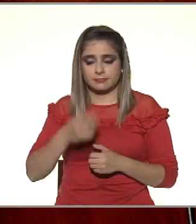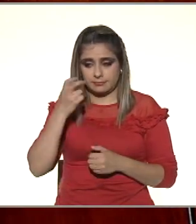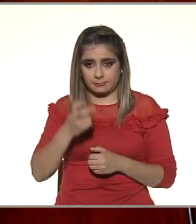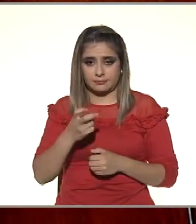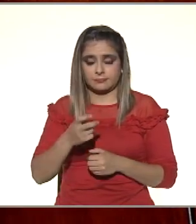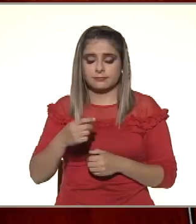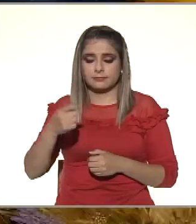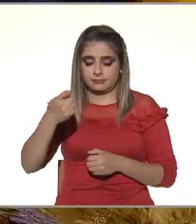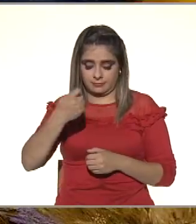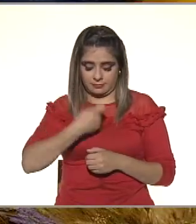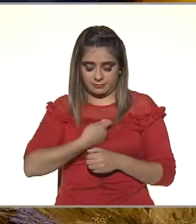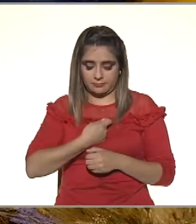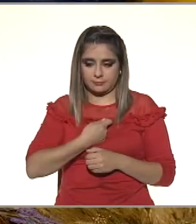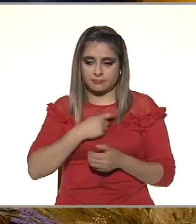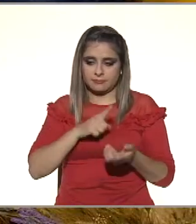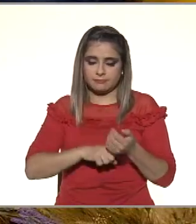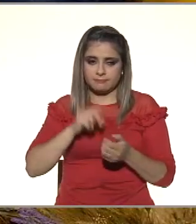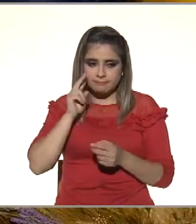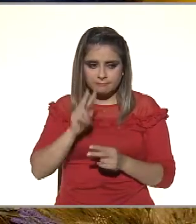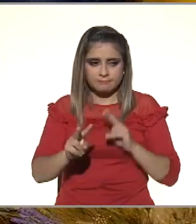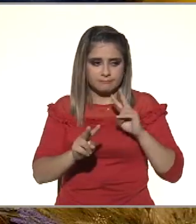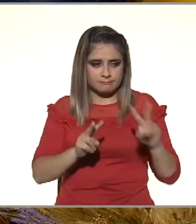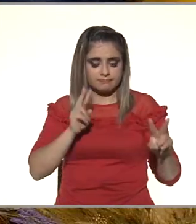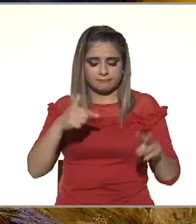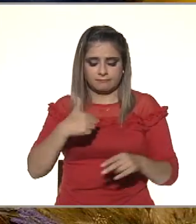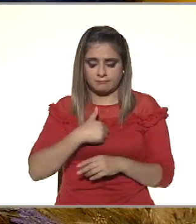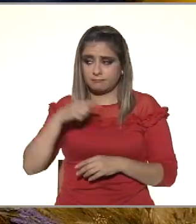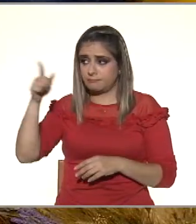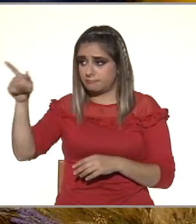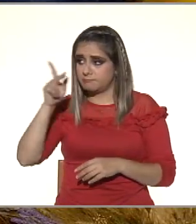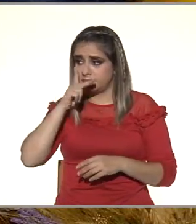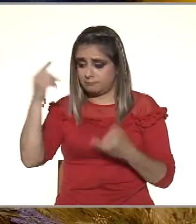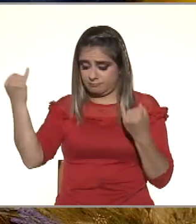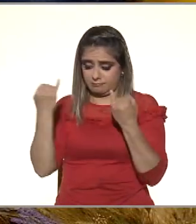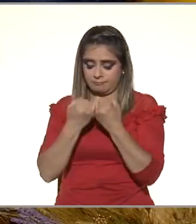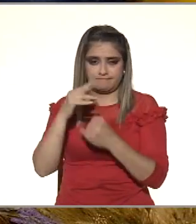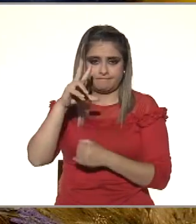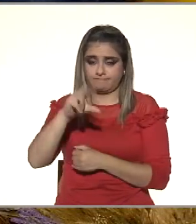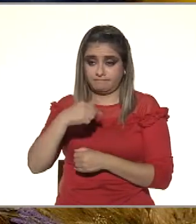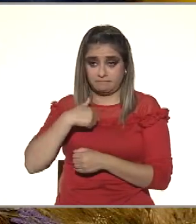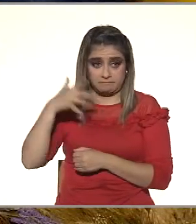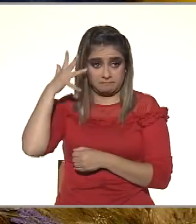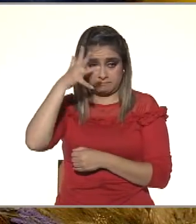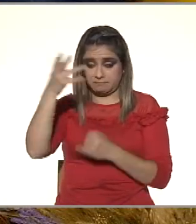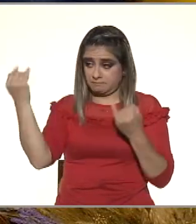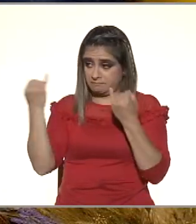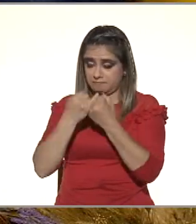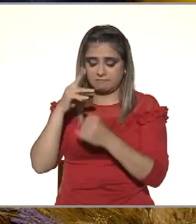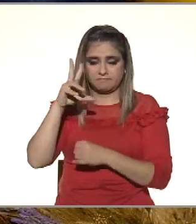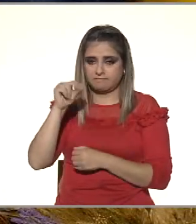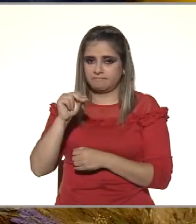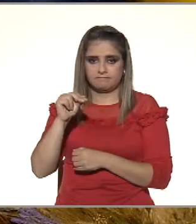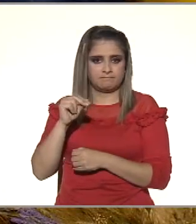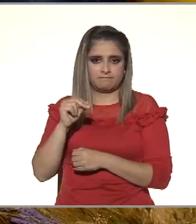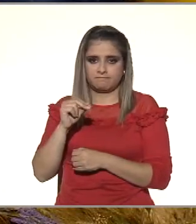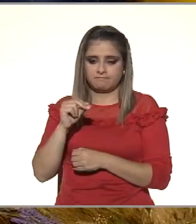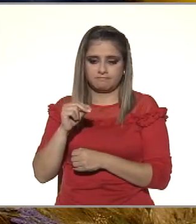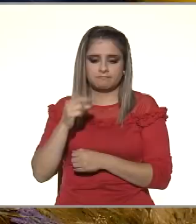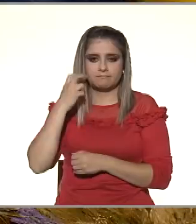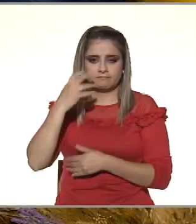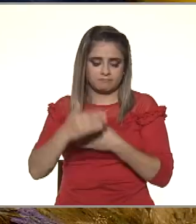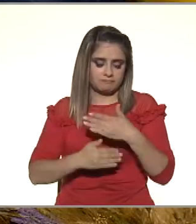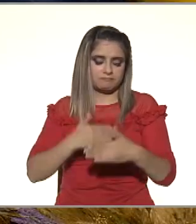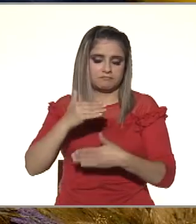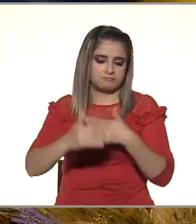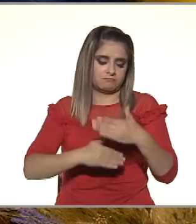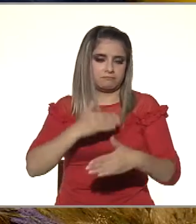se construyó alrededor de yo no soy mi papá, yo no voy a ser como él, ¿sí? Y ahí fue todo